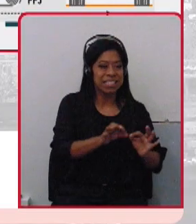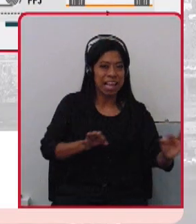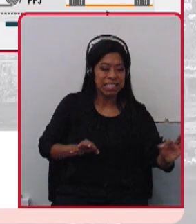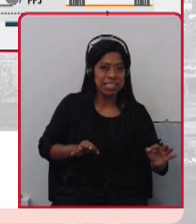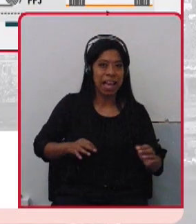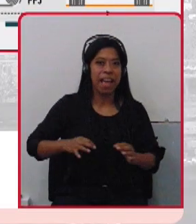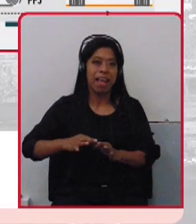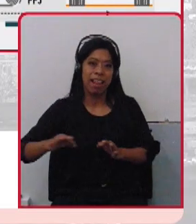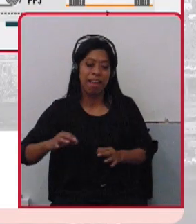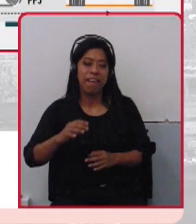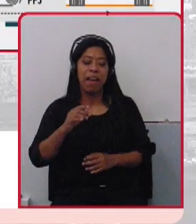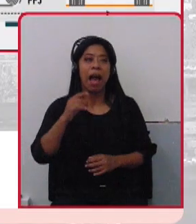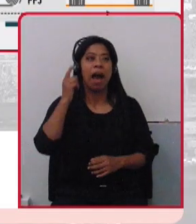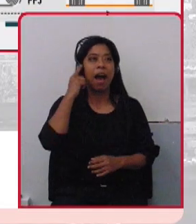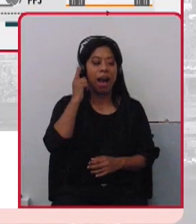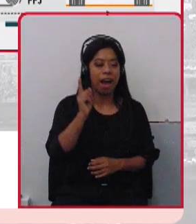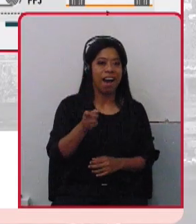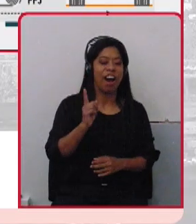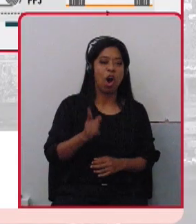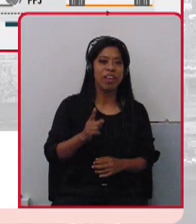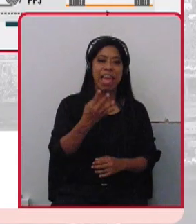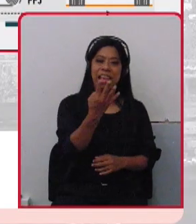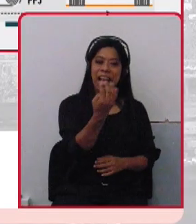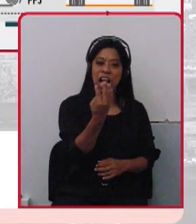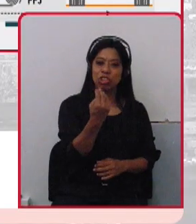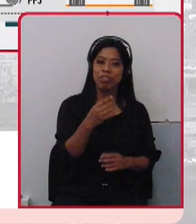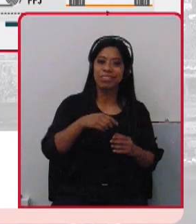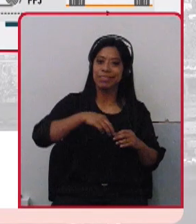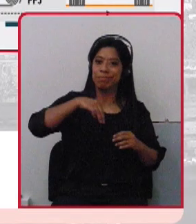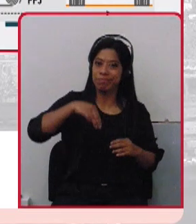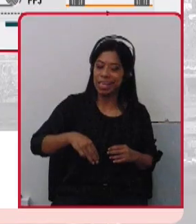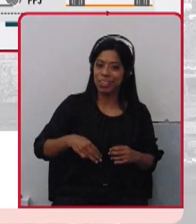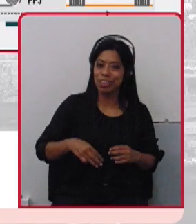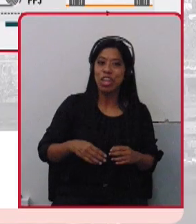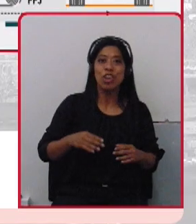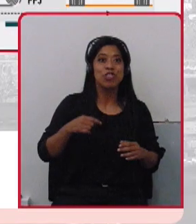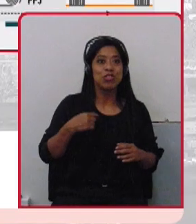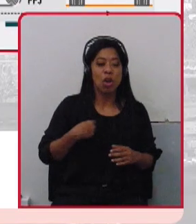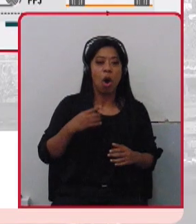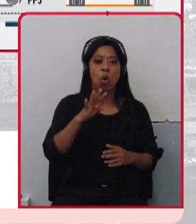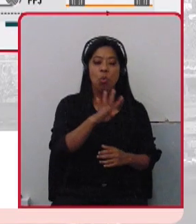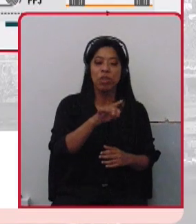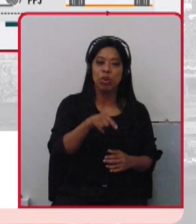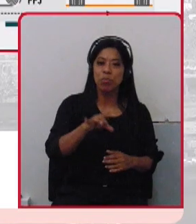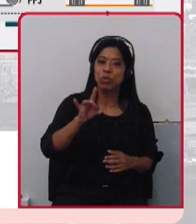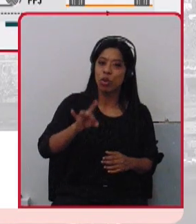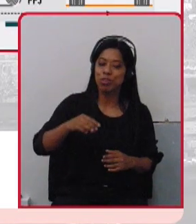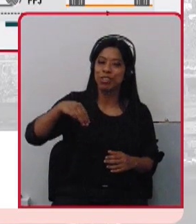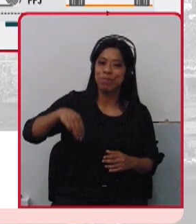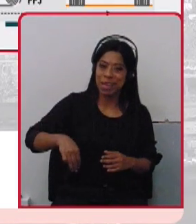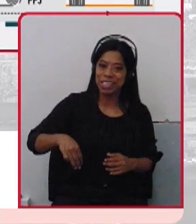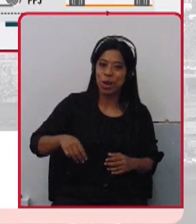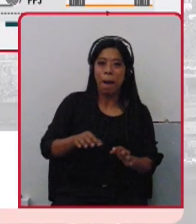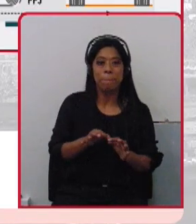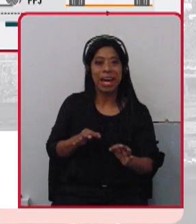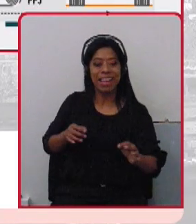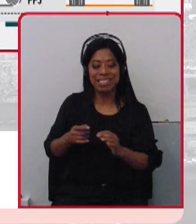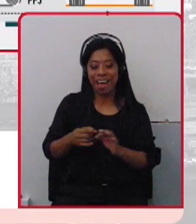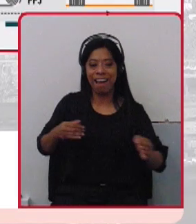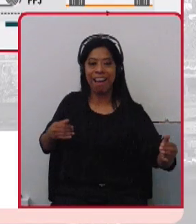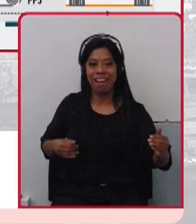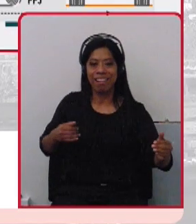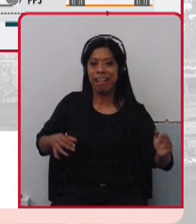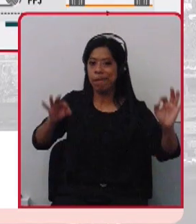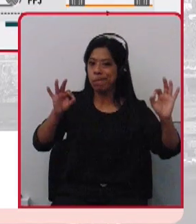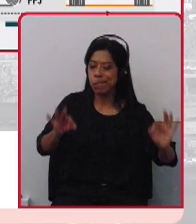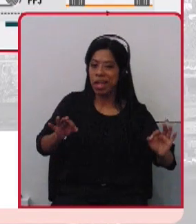FFJ, me dice, Fran, estás a 14 metros y tienes que llegar 4.8 metros para que llegues a la distancia óptima